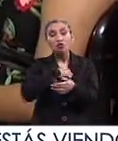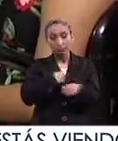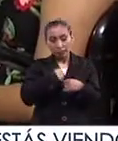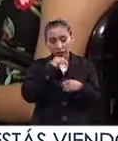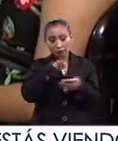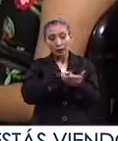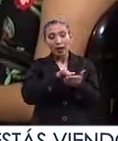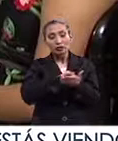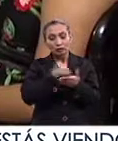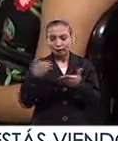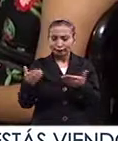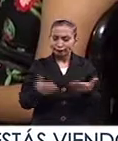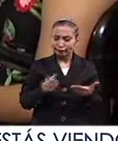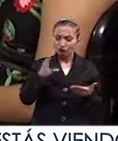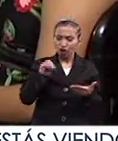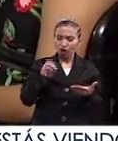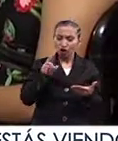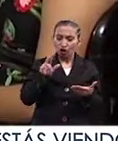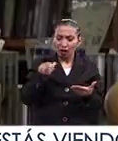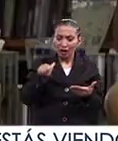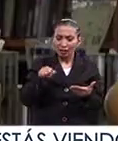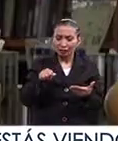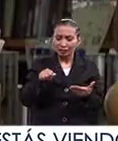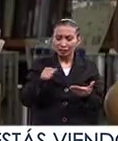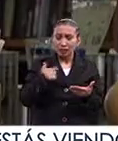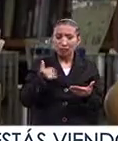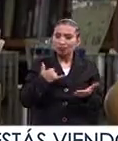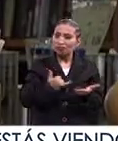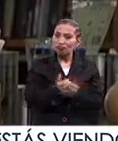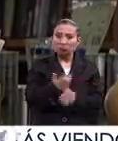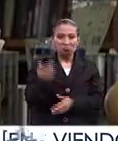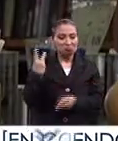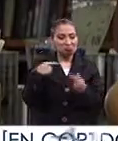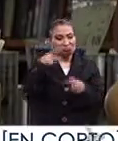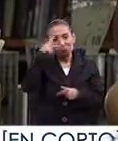York. Y entonces decidí venir a México,